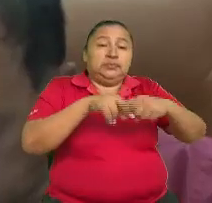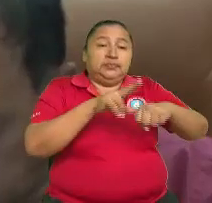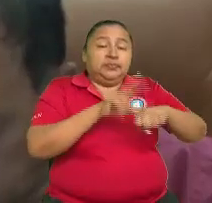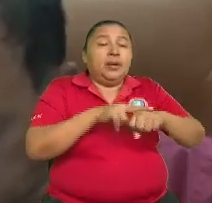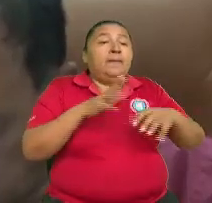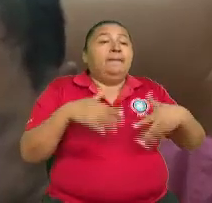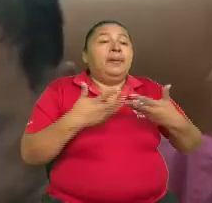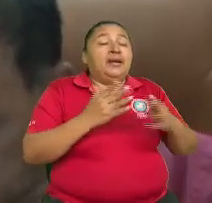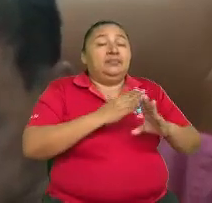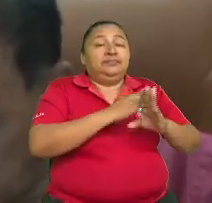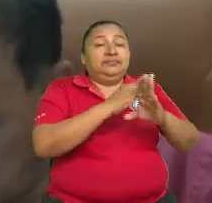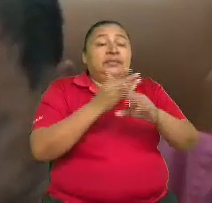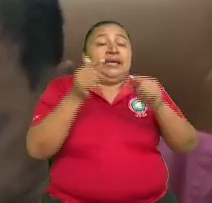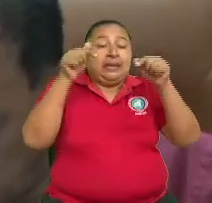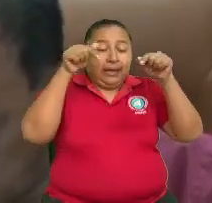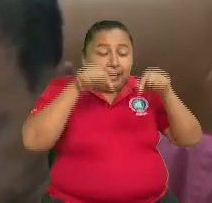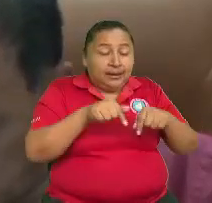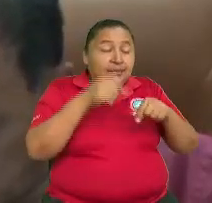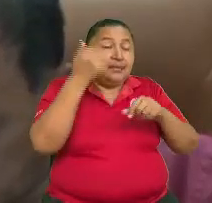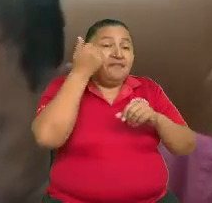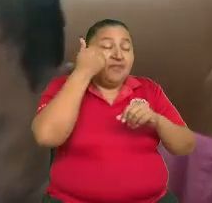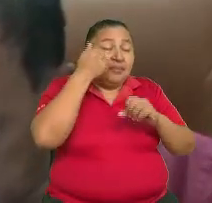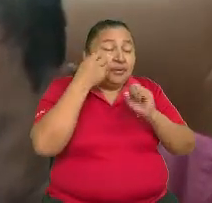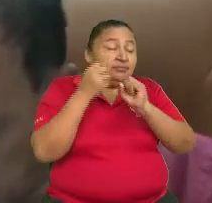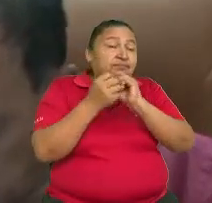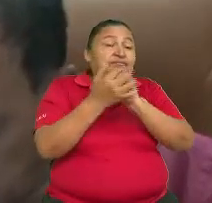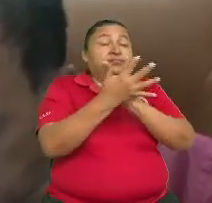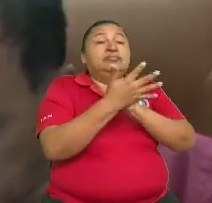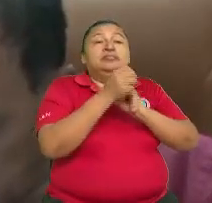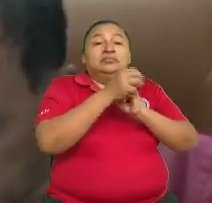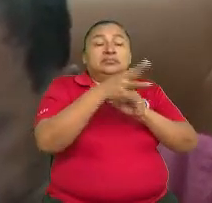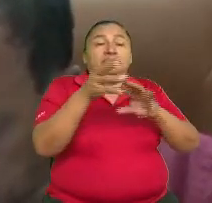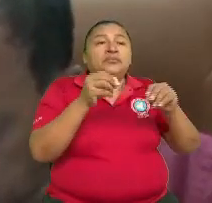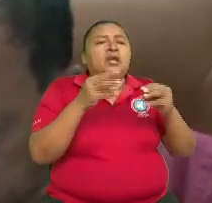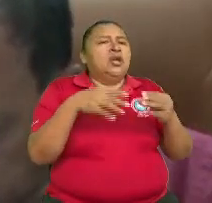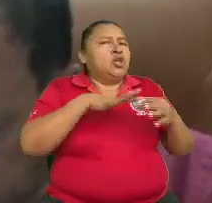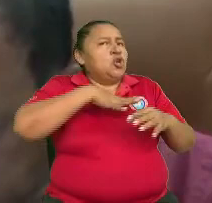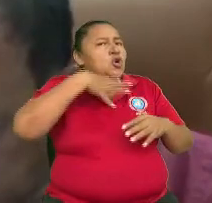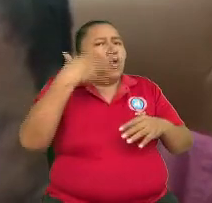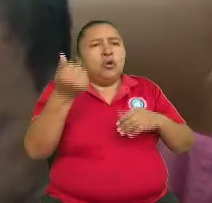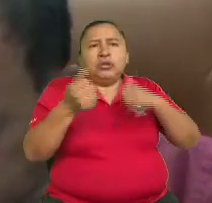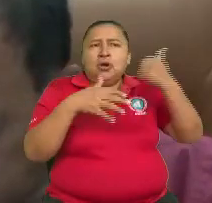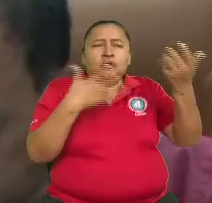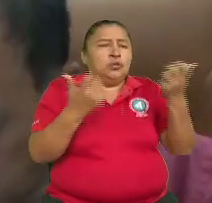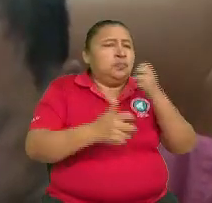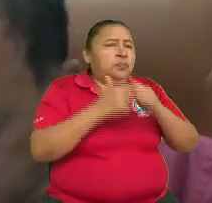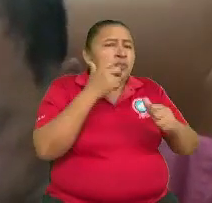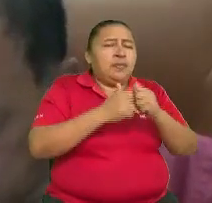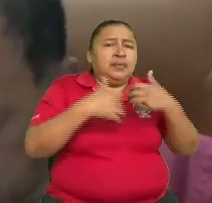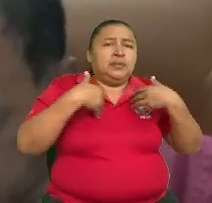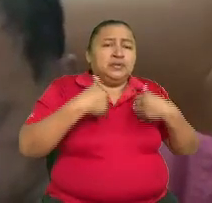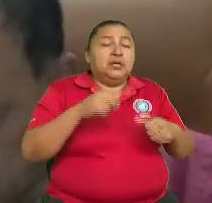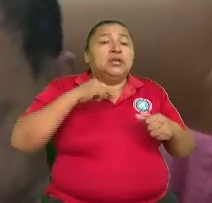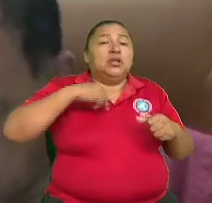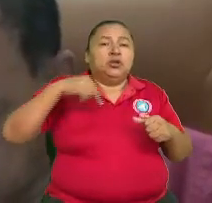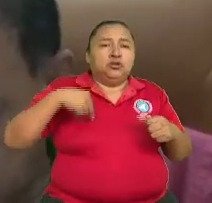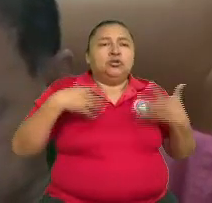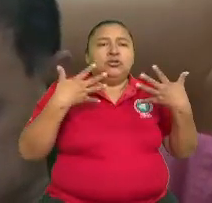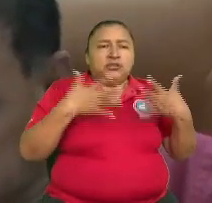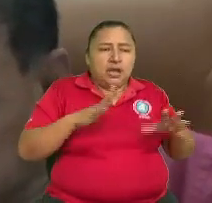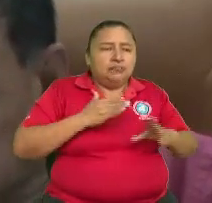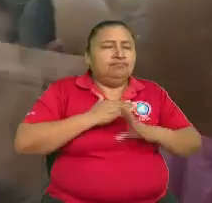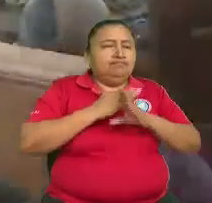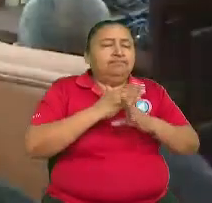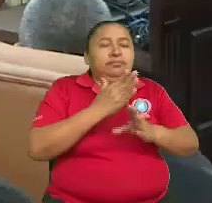para enfrentar esta pandemia y muchas otras crisis de salud que nosotros hemos